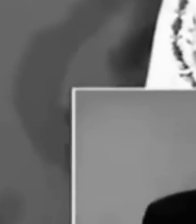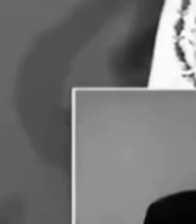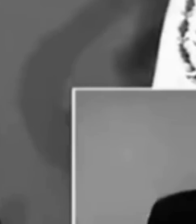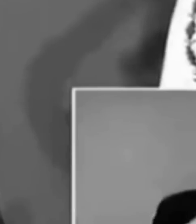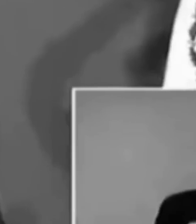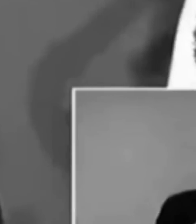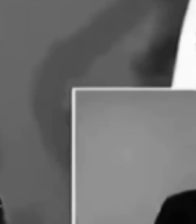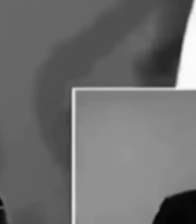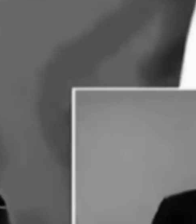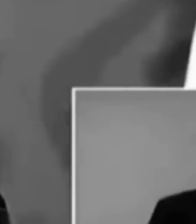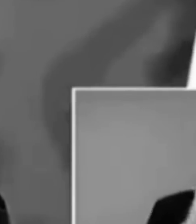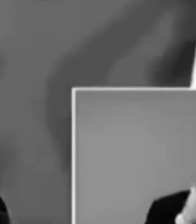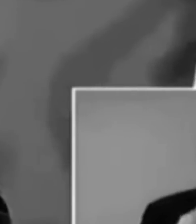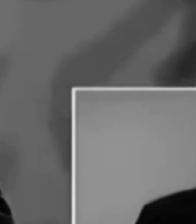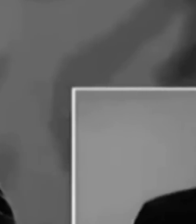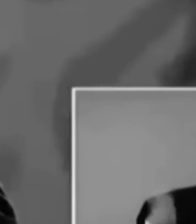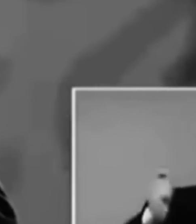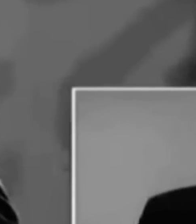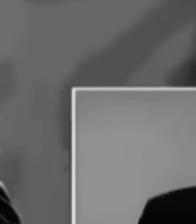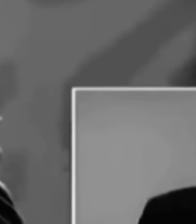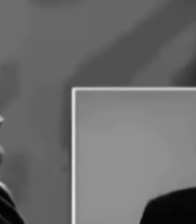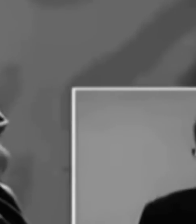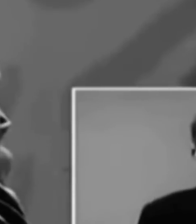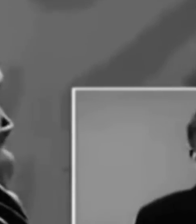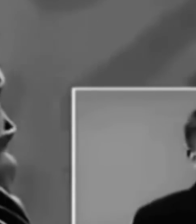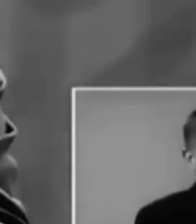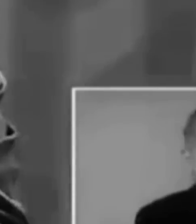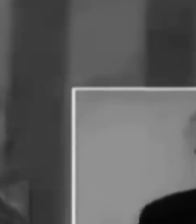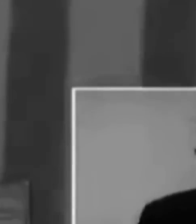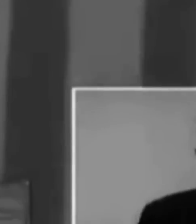sin una sentencia?